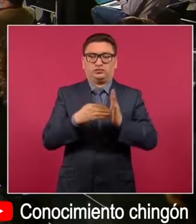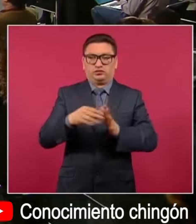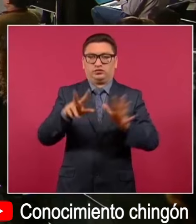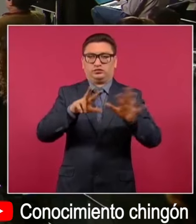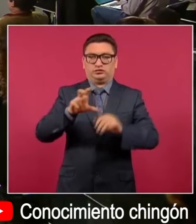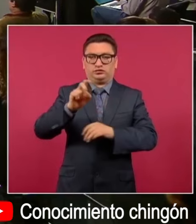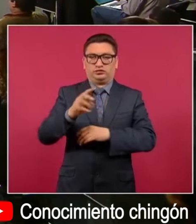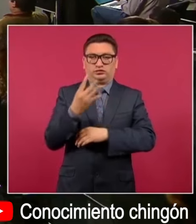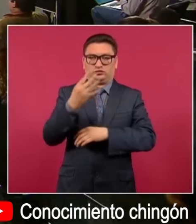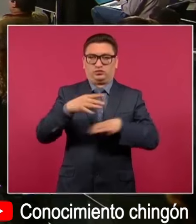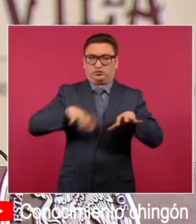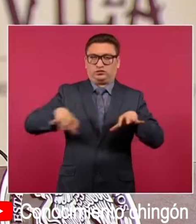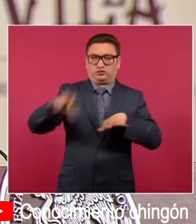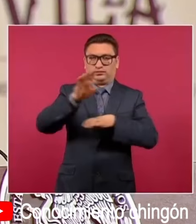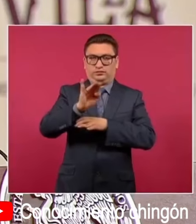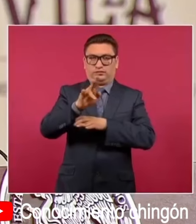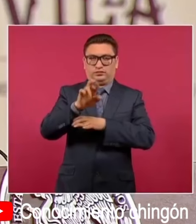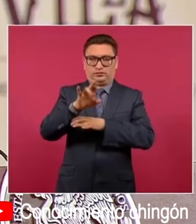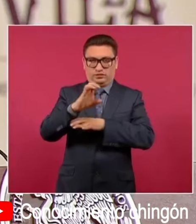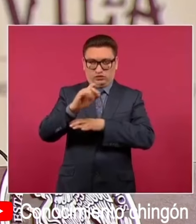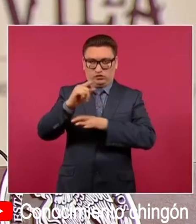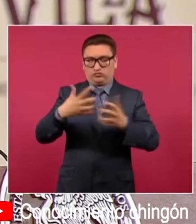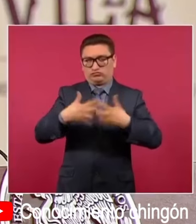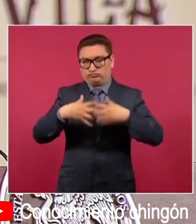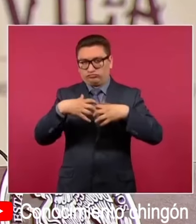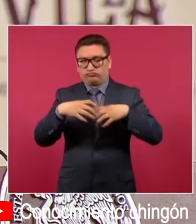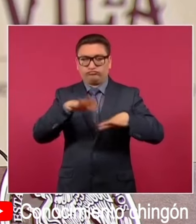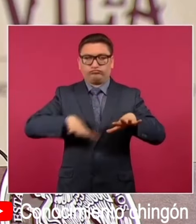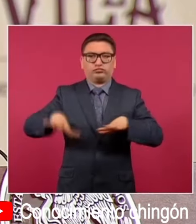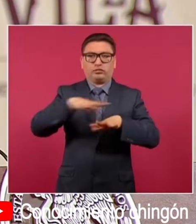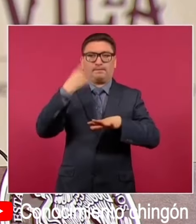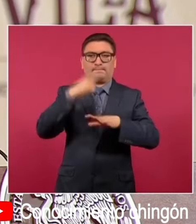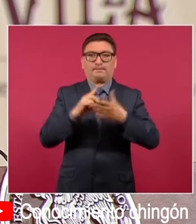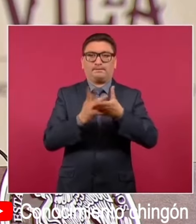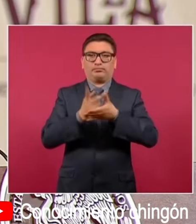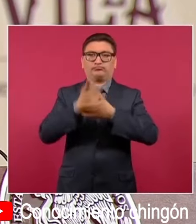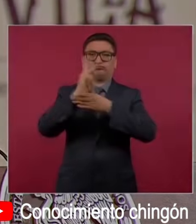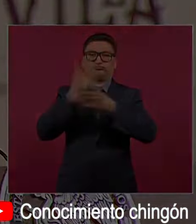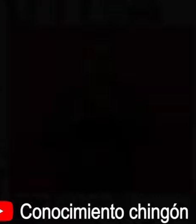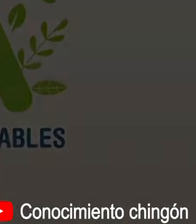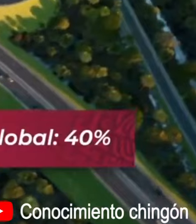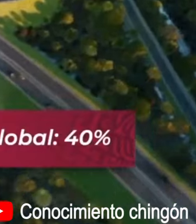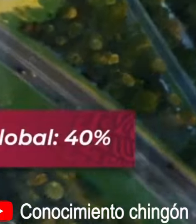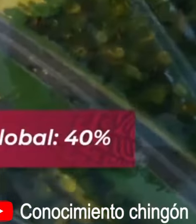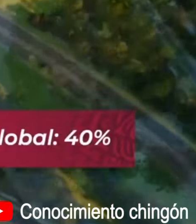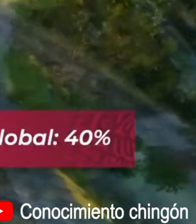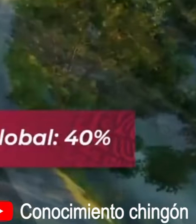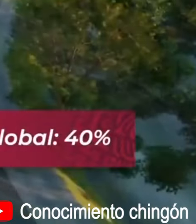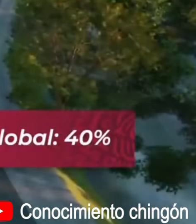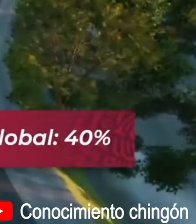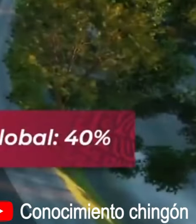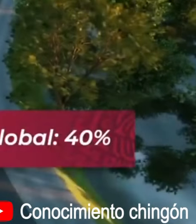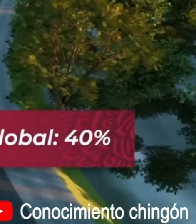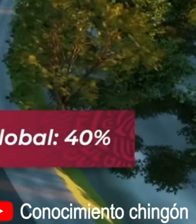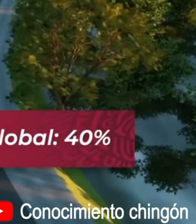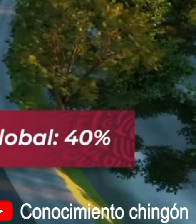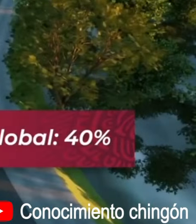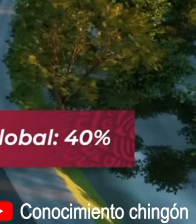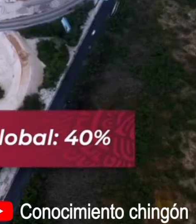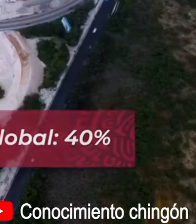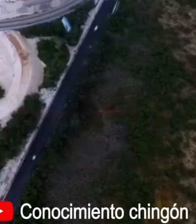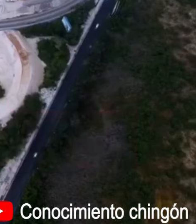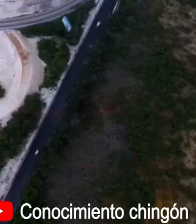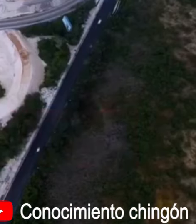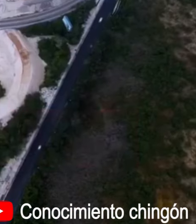4,834 viveros y biofábricas para alcanzar la meta de planta que se ha alcanzado. Si te gustó el video, no